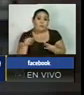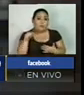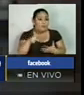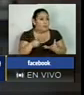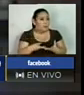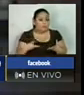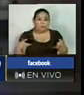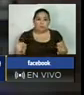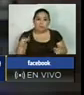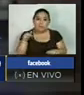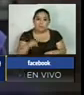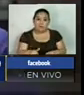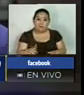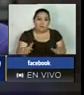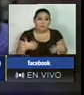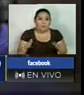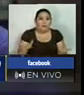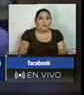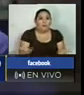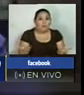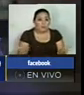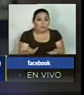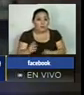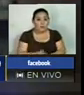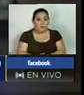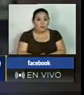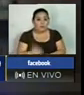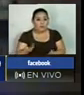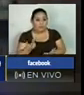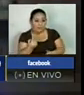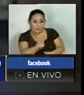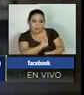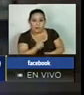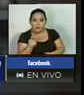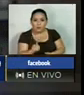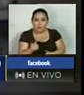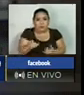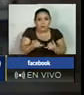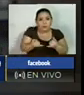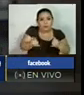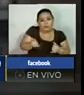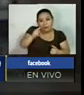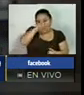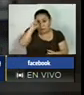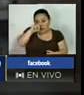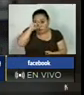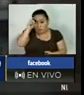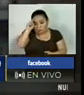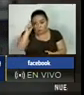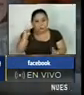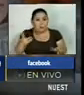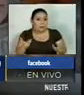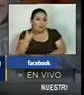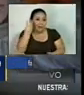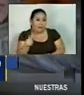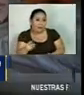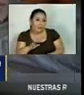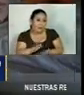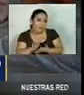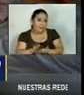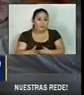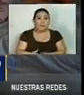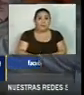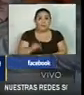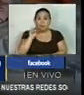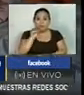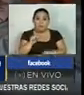porque si no no se queda a pasar con todos las personas que son independientes y viven de eso del día a día El coronavirus